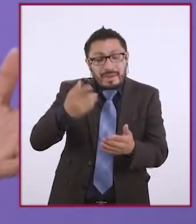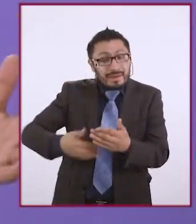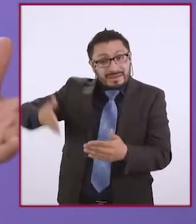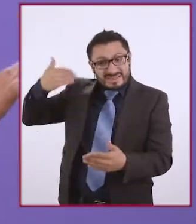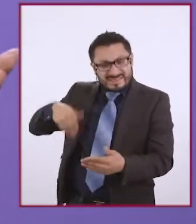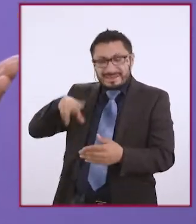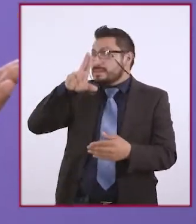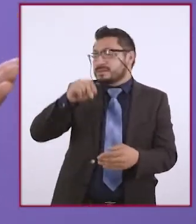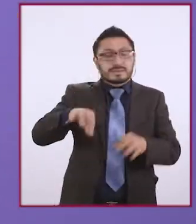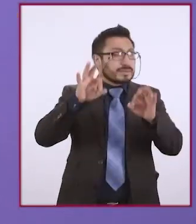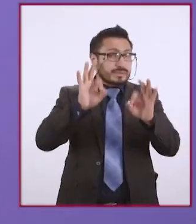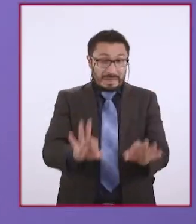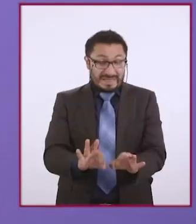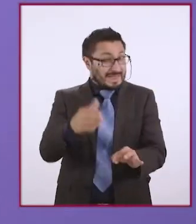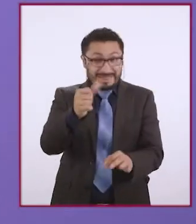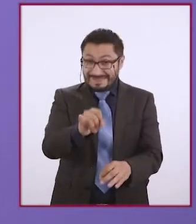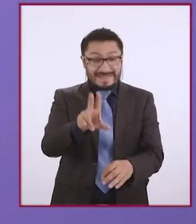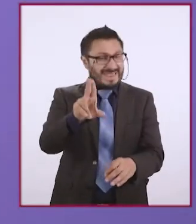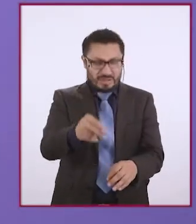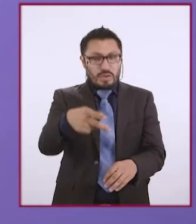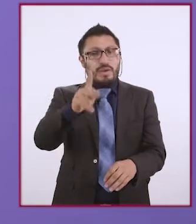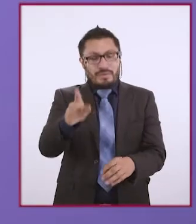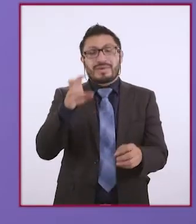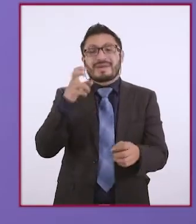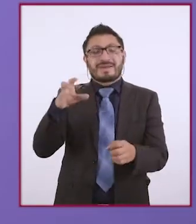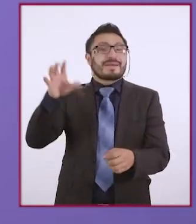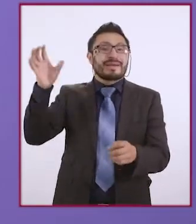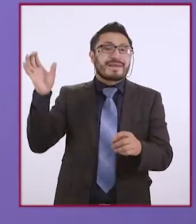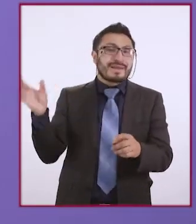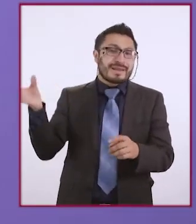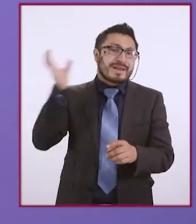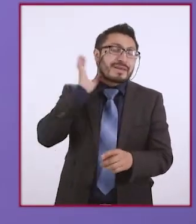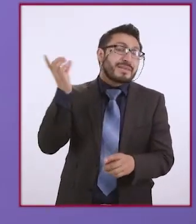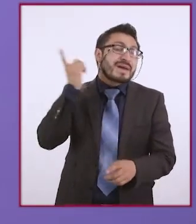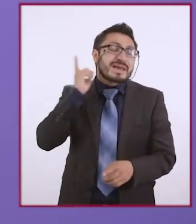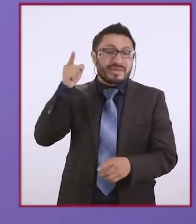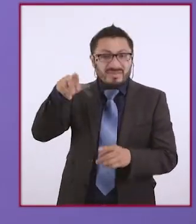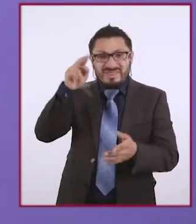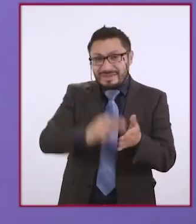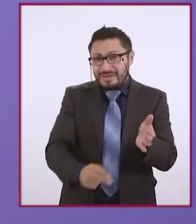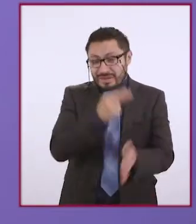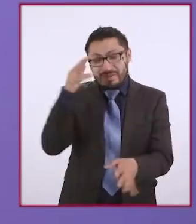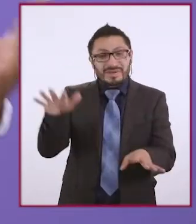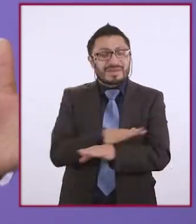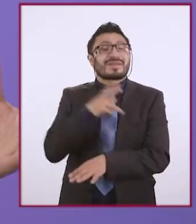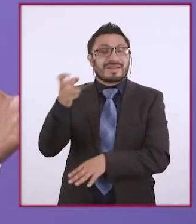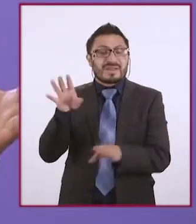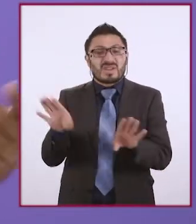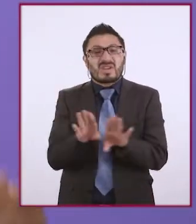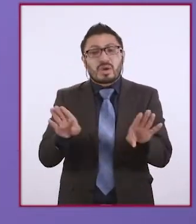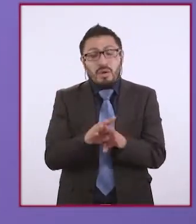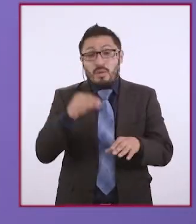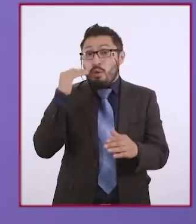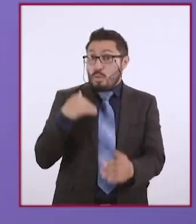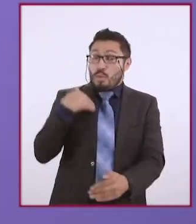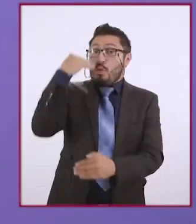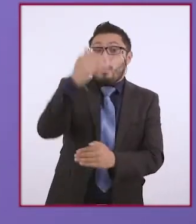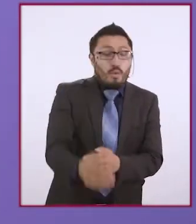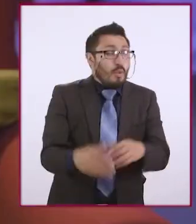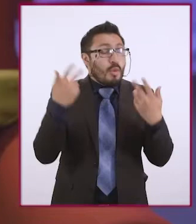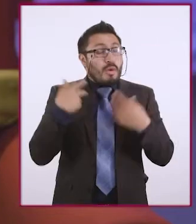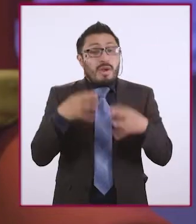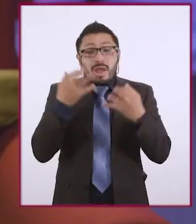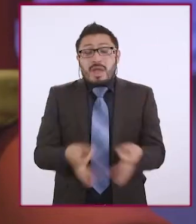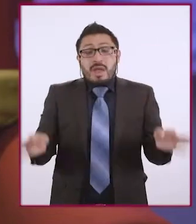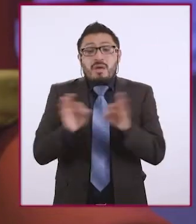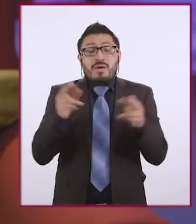No expresamente. Por eso, cuando en la Cámara de Diputados se aprobó esta modificación, se le consideró como un avance histórico.